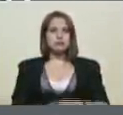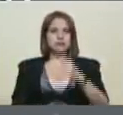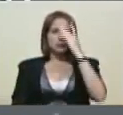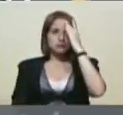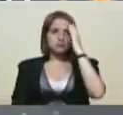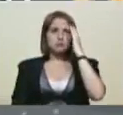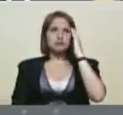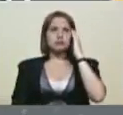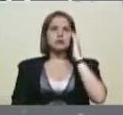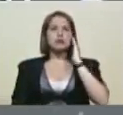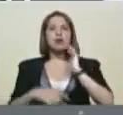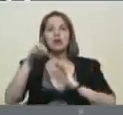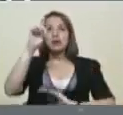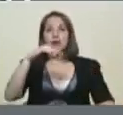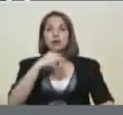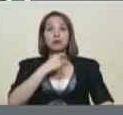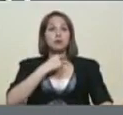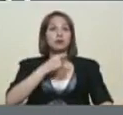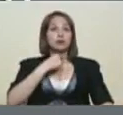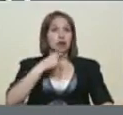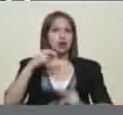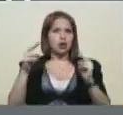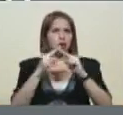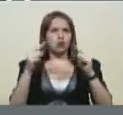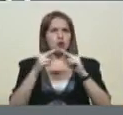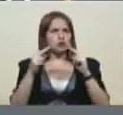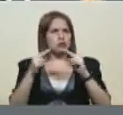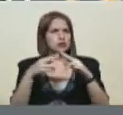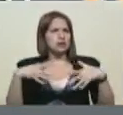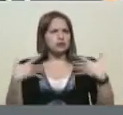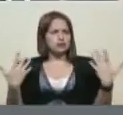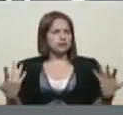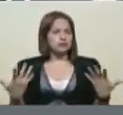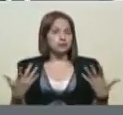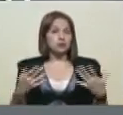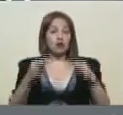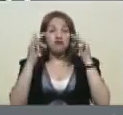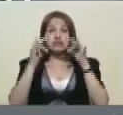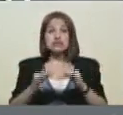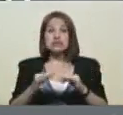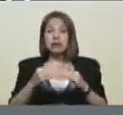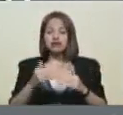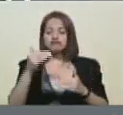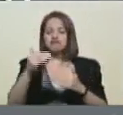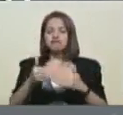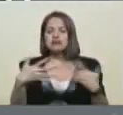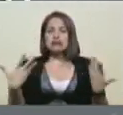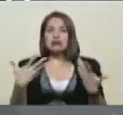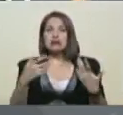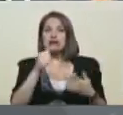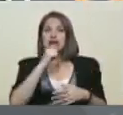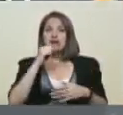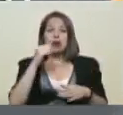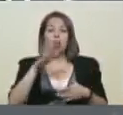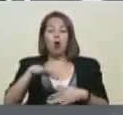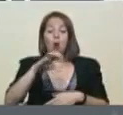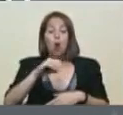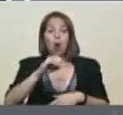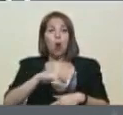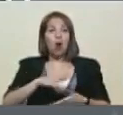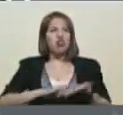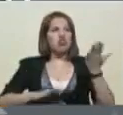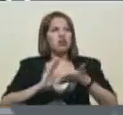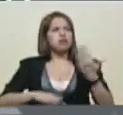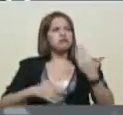Me gustaría también conocer si se tiene conocimiento también de manera extraoficial de quién o a dónde iba dirigido este